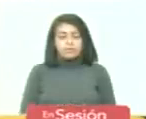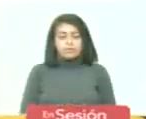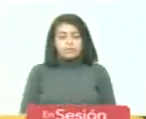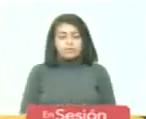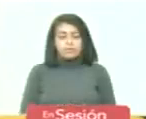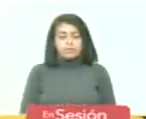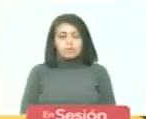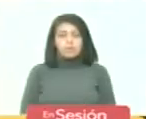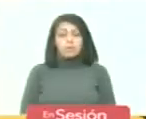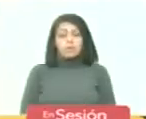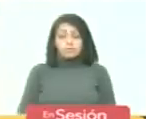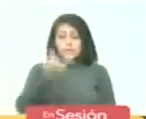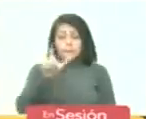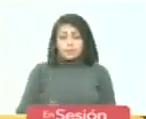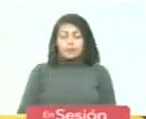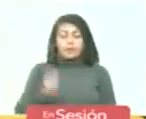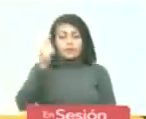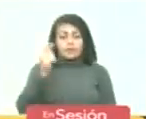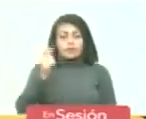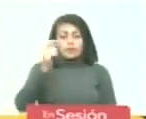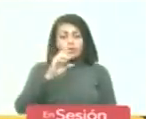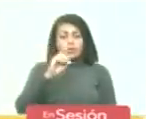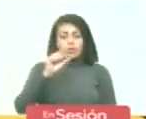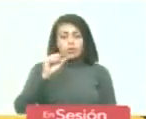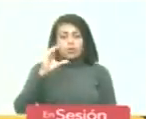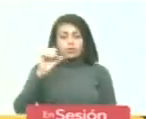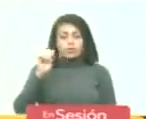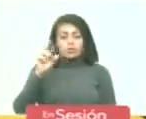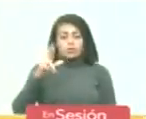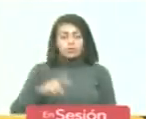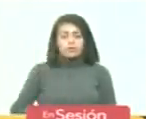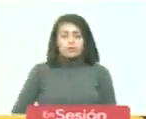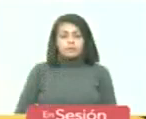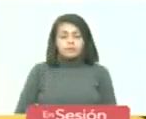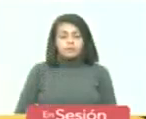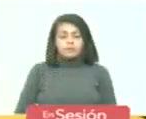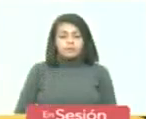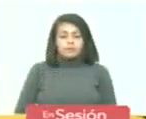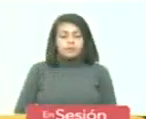Voy a dejar en el derecho de palabra al diputado Oscar Rondero.